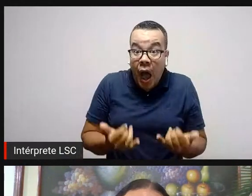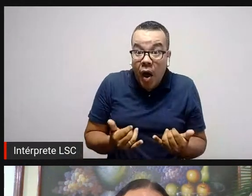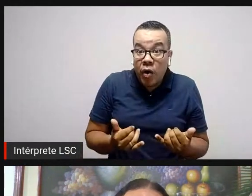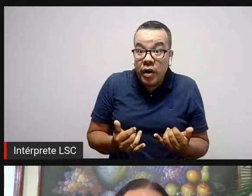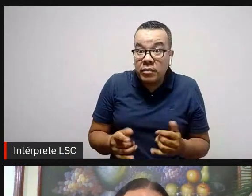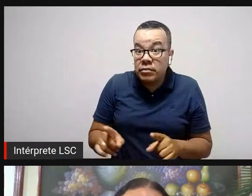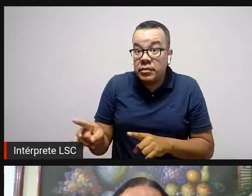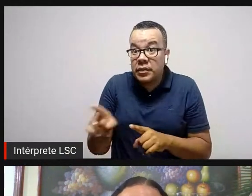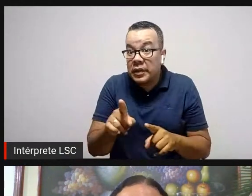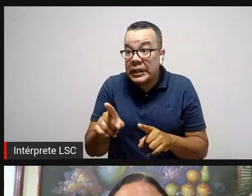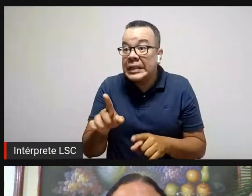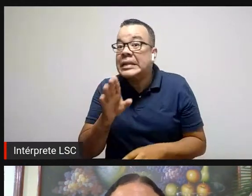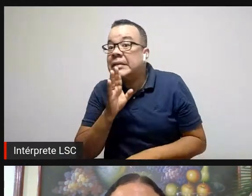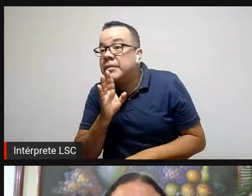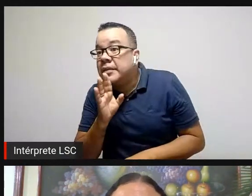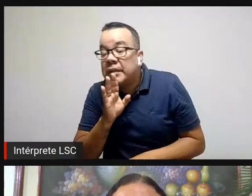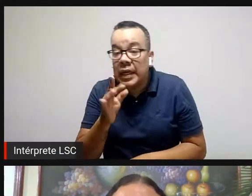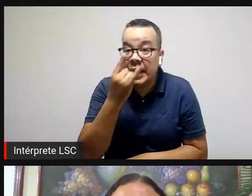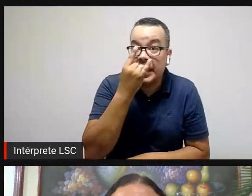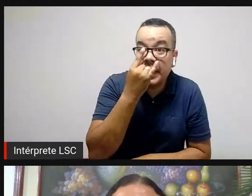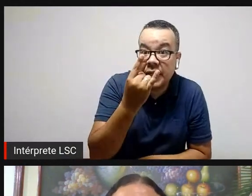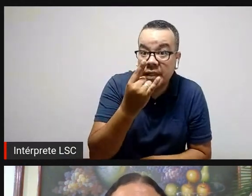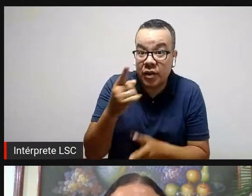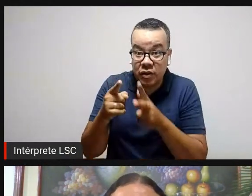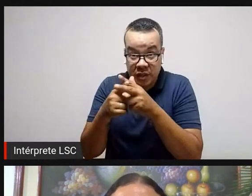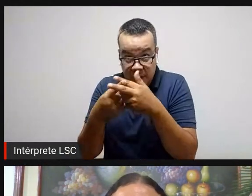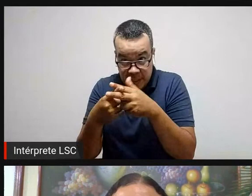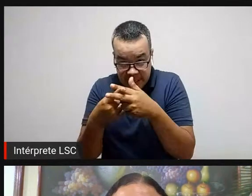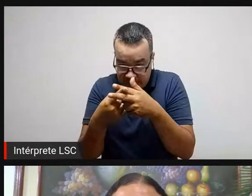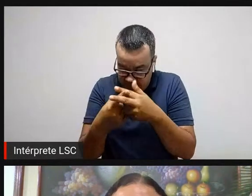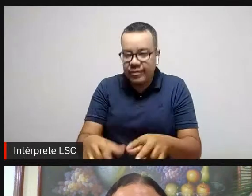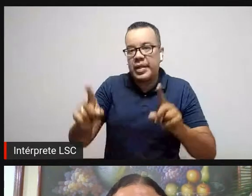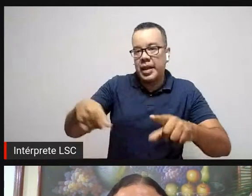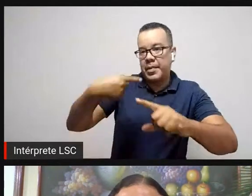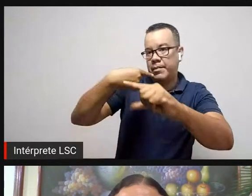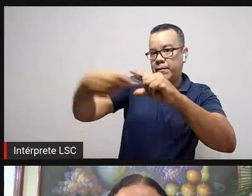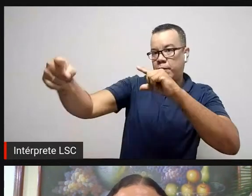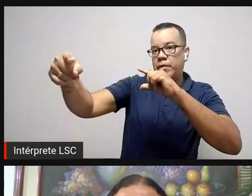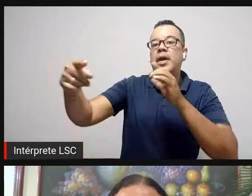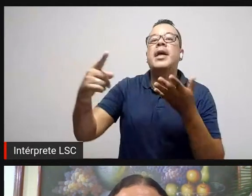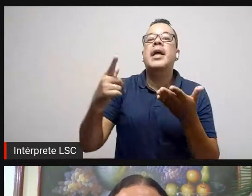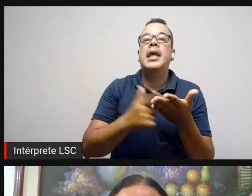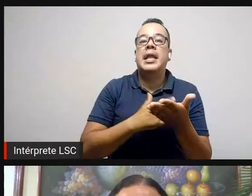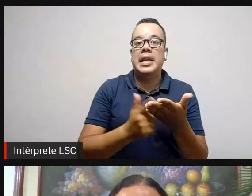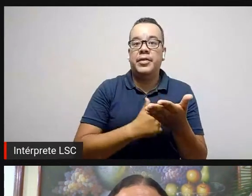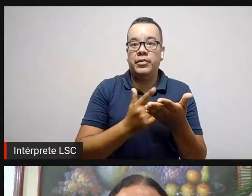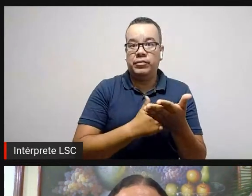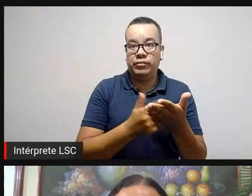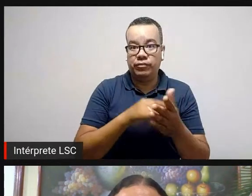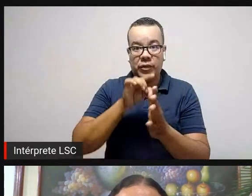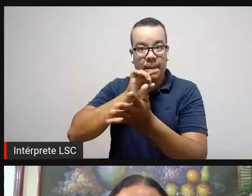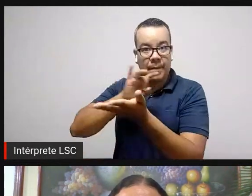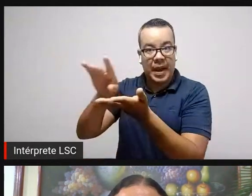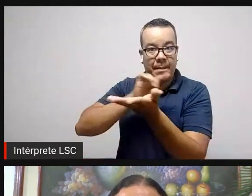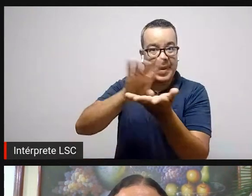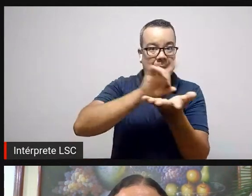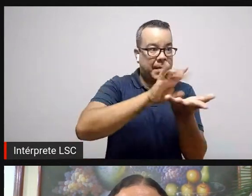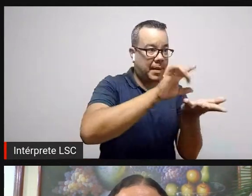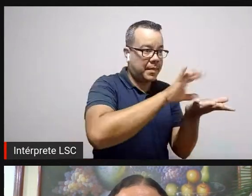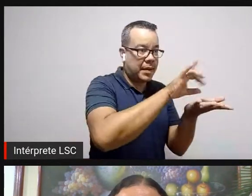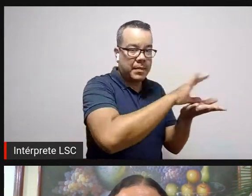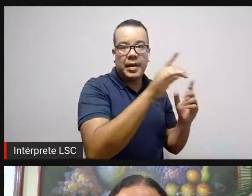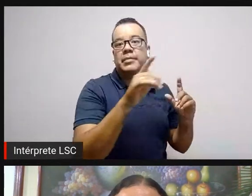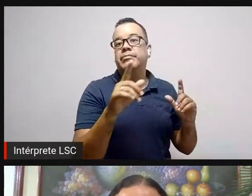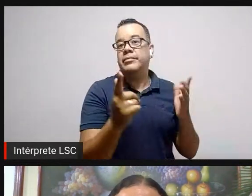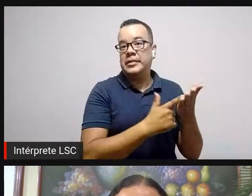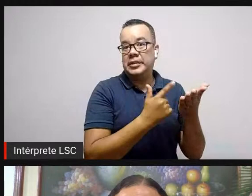en tomar el taller. Me imagino que este año programaremos más eventos, más oportunidades de hacer el ejercicio, porque el libro viene